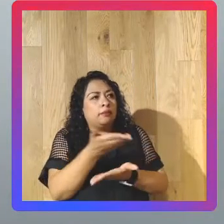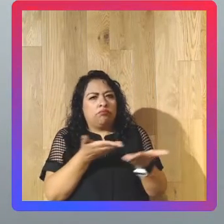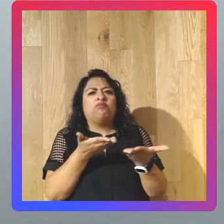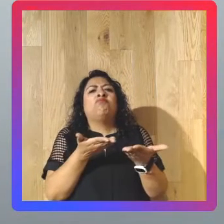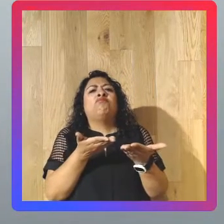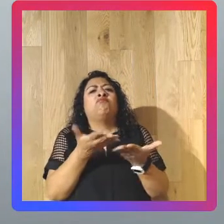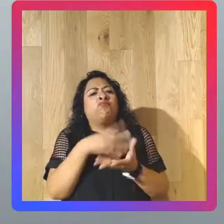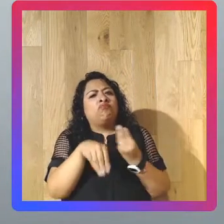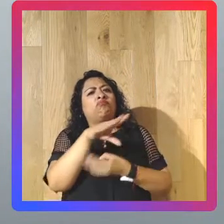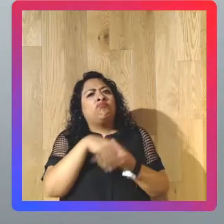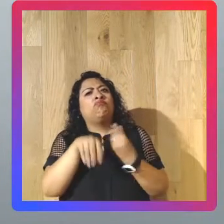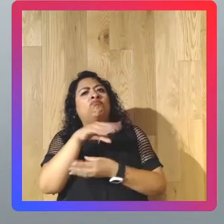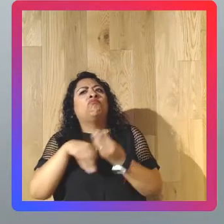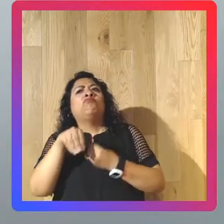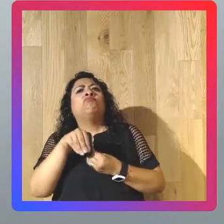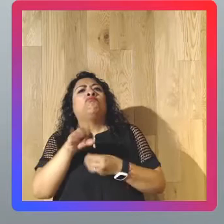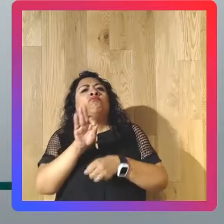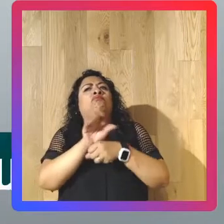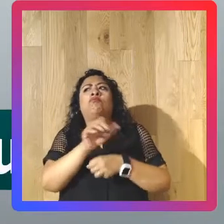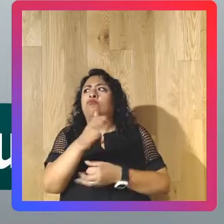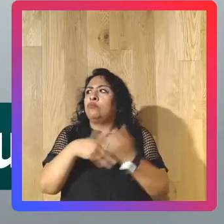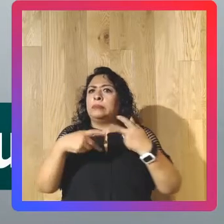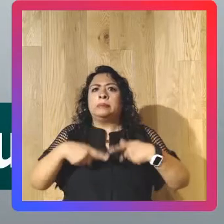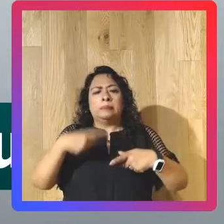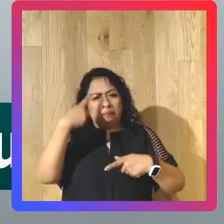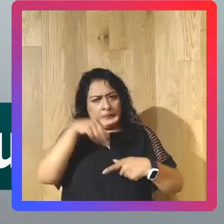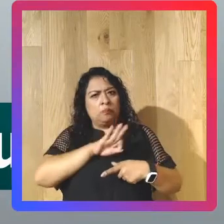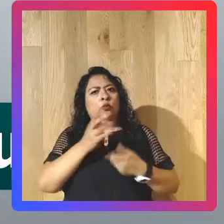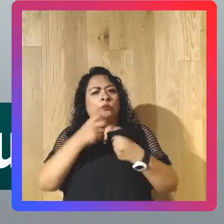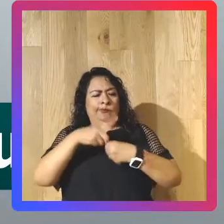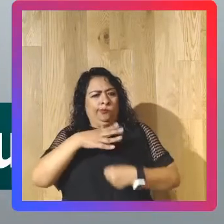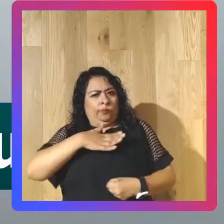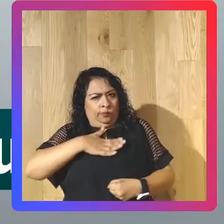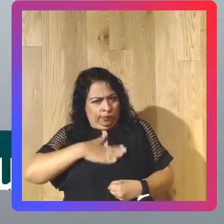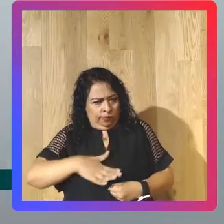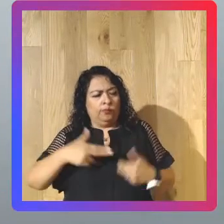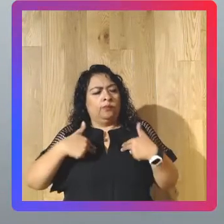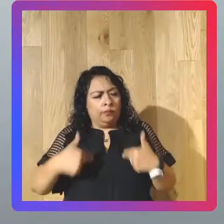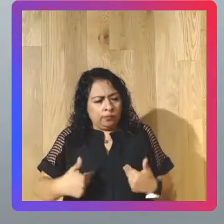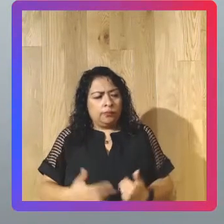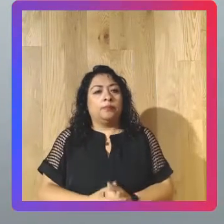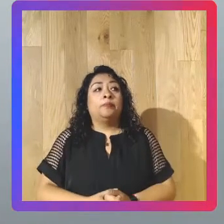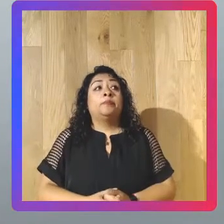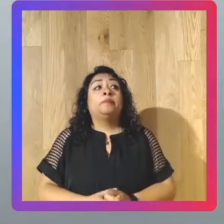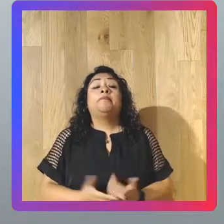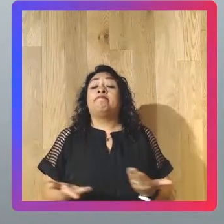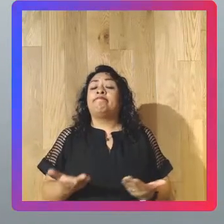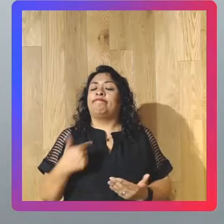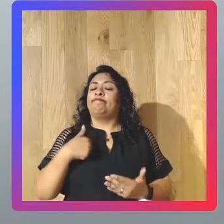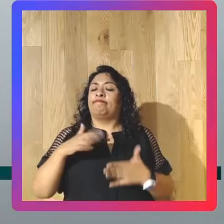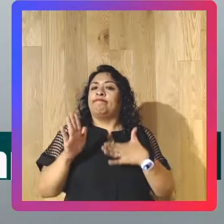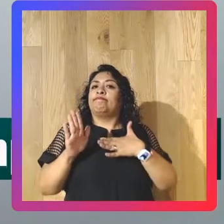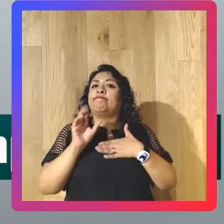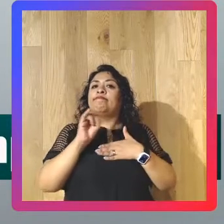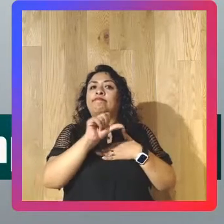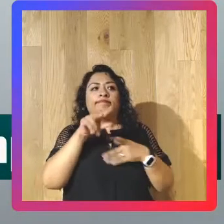forma sostenible y sirviendo al bien común para lograr una sociedad más justa y humana. Estamos comprometidos